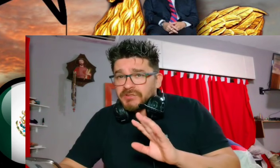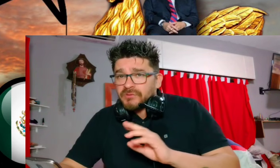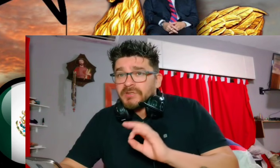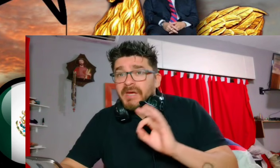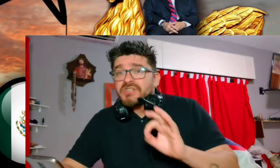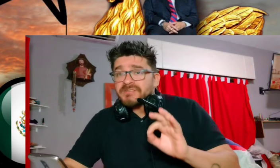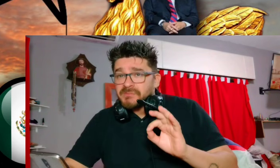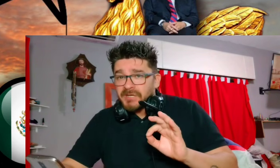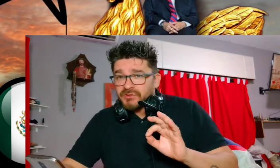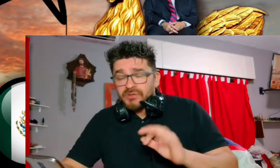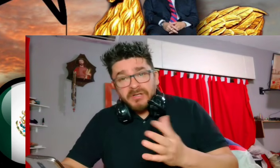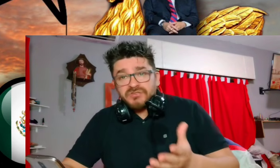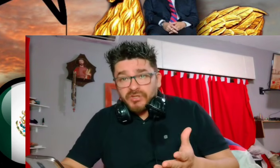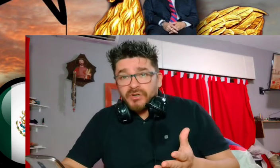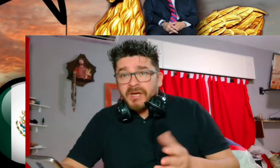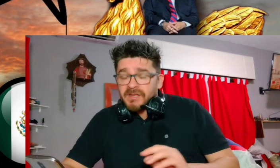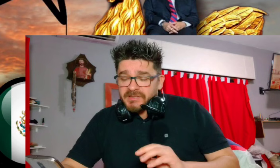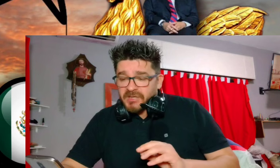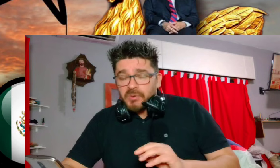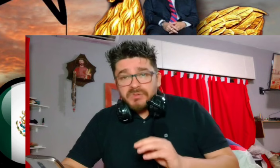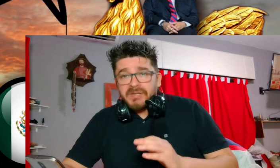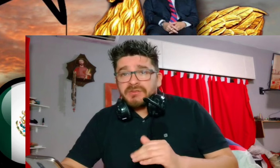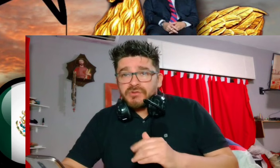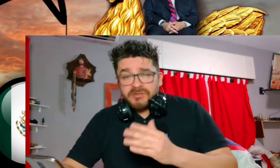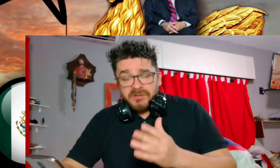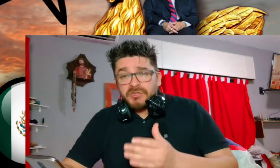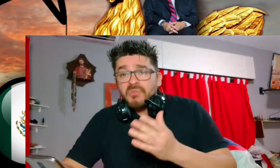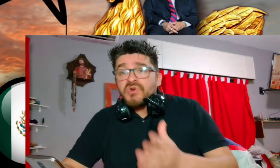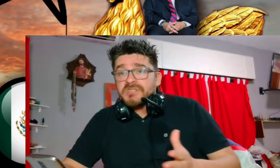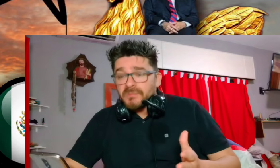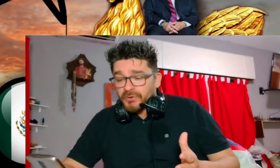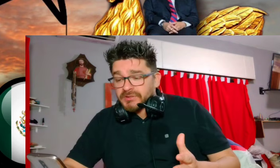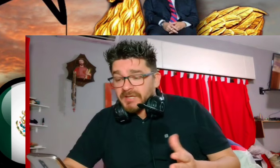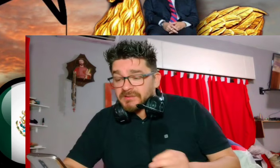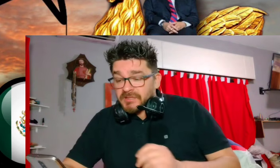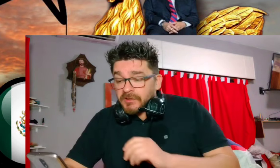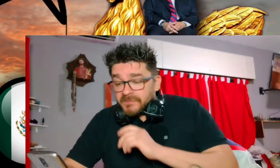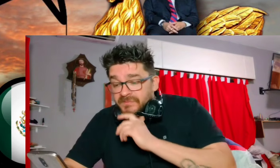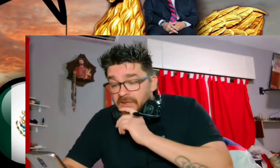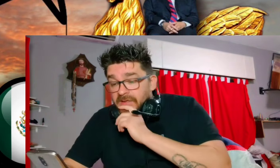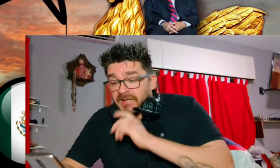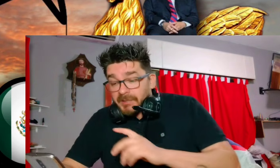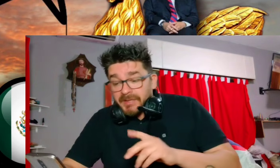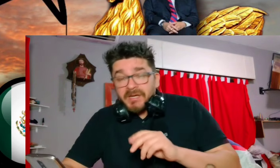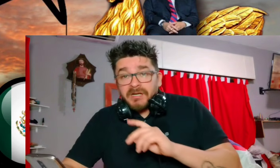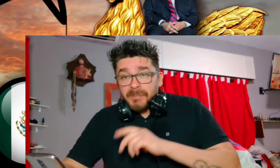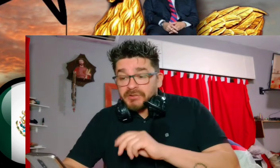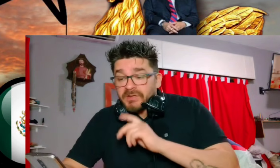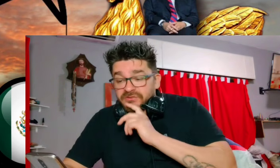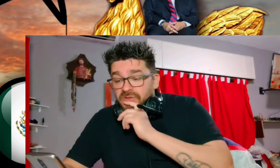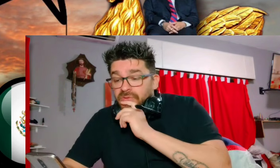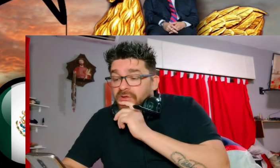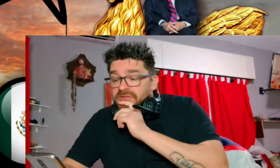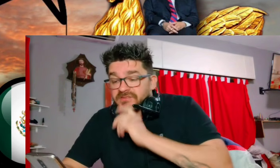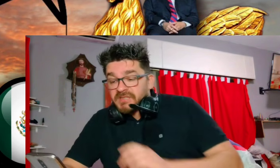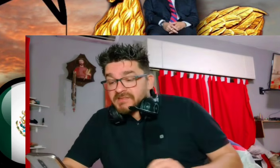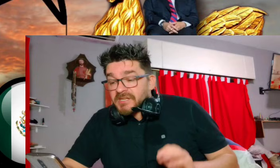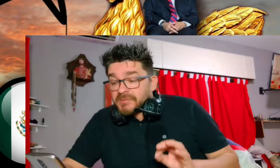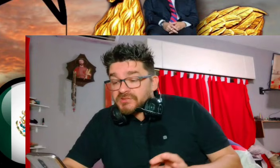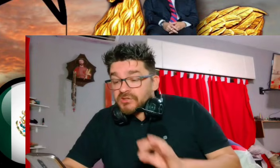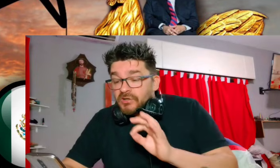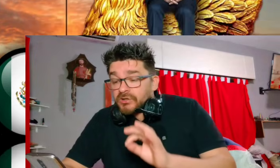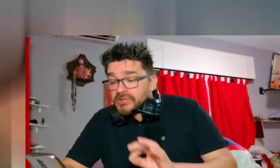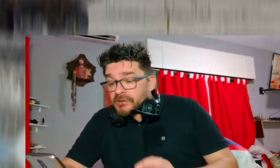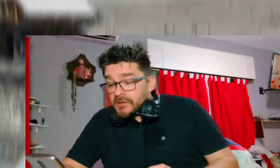Porque México tiene un gran yacimiento, ¿no? En Sonora sabemos muy bien que tiene un yacimiento muy importante, ¿no? Les voy a leer respecto a eso una